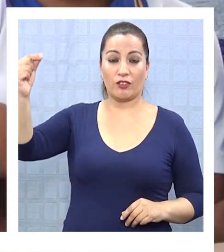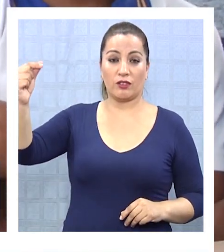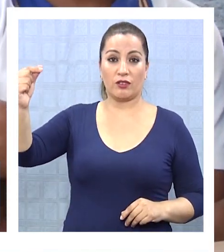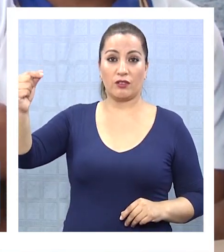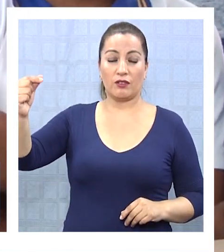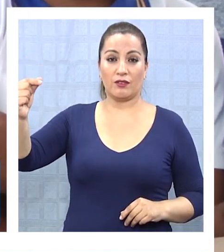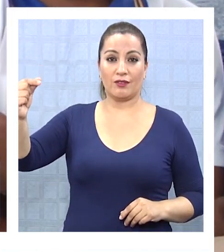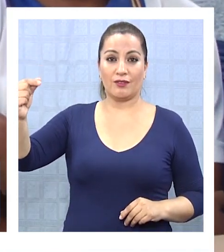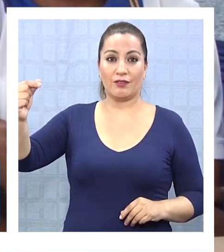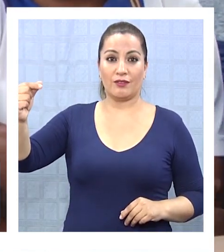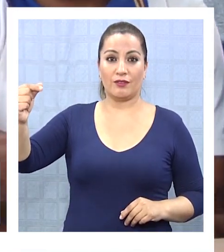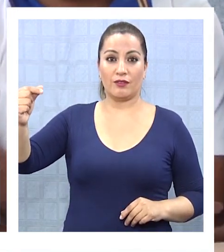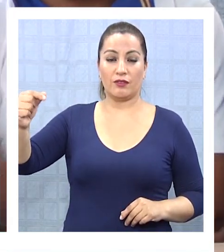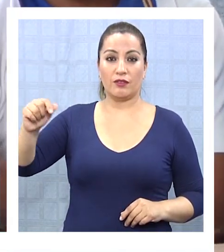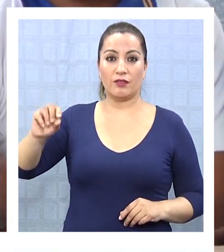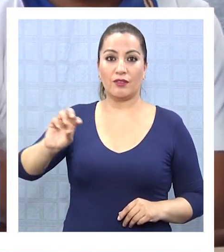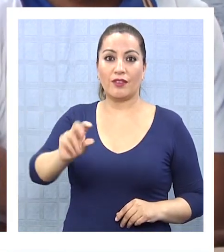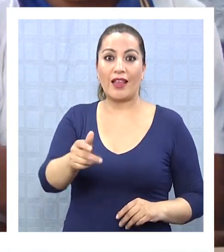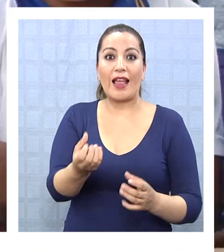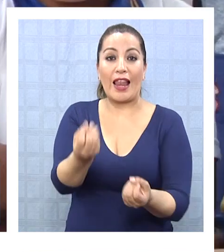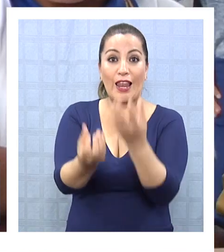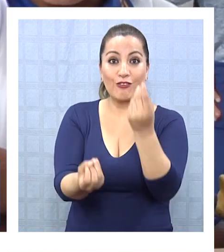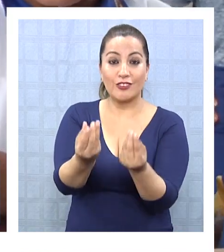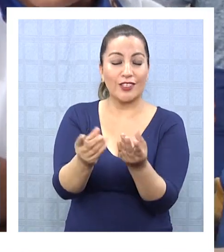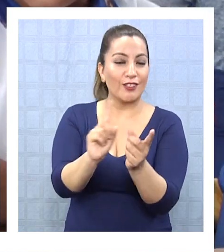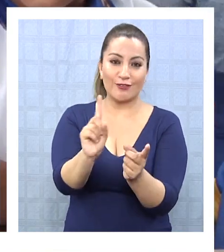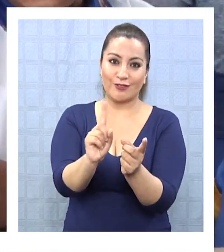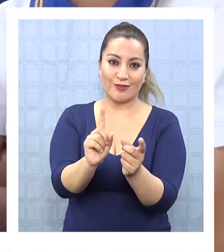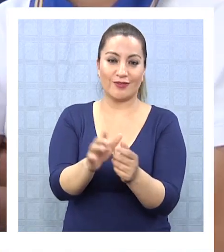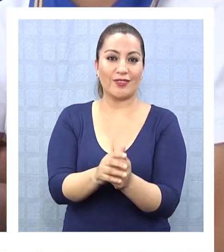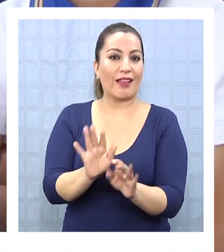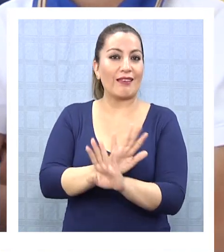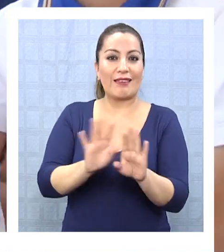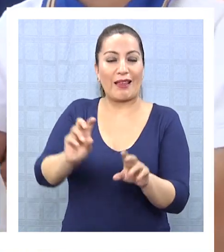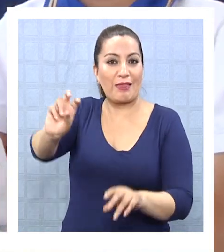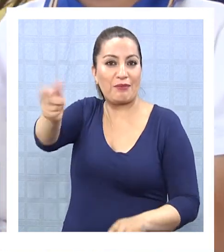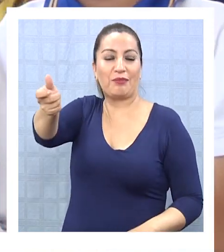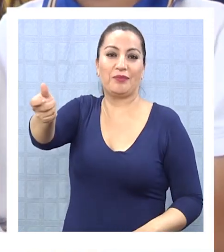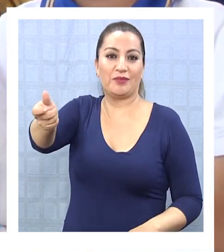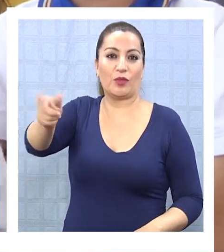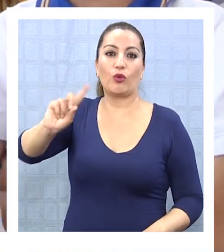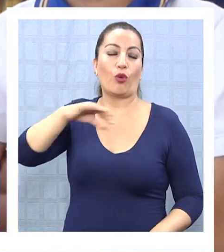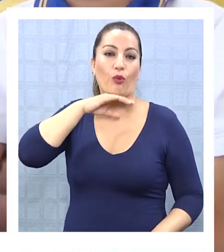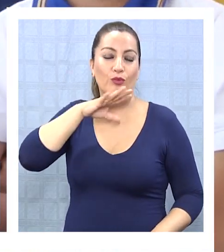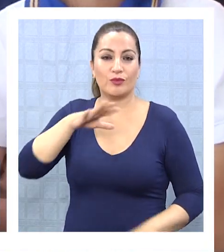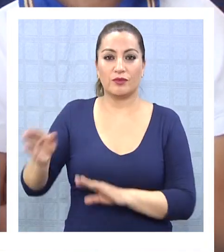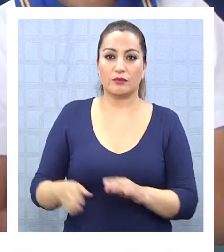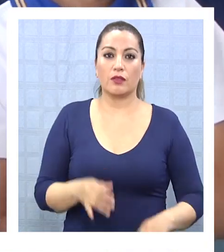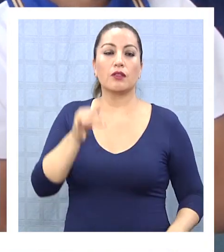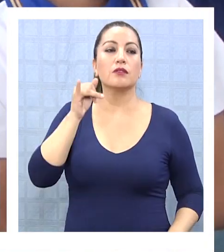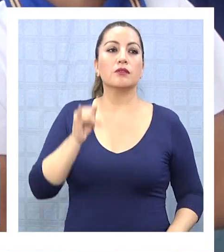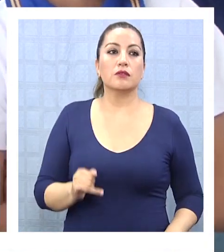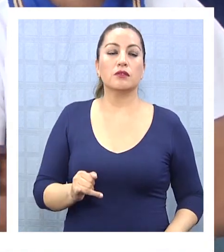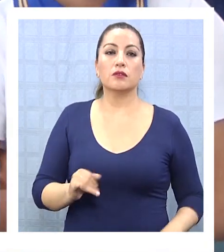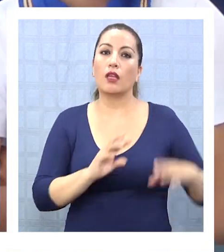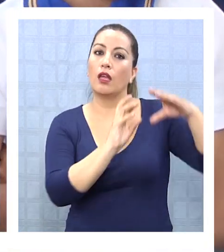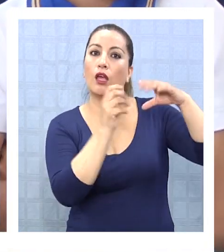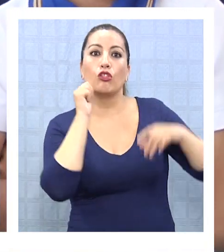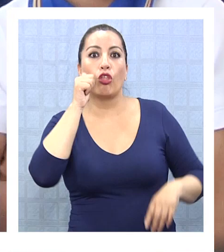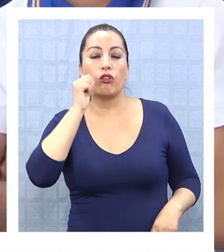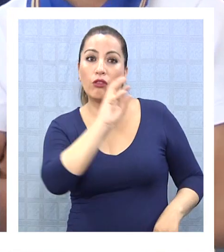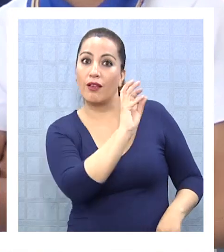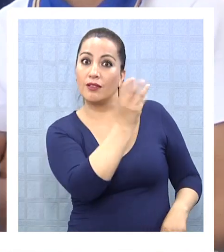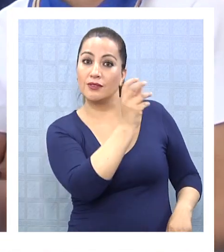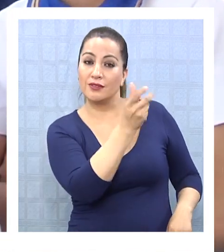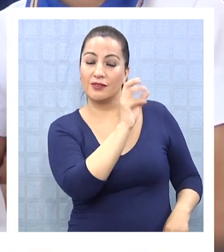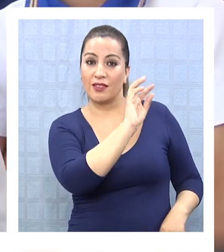prendido, no tiene que dejar nada prendido cuando uno lo está usando. Siempre se cambia el foco todos los días cuando se acaba.